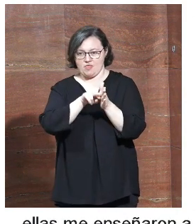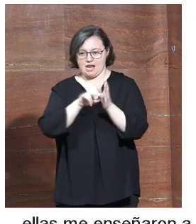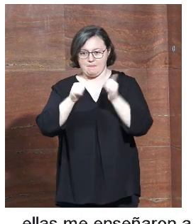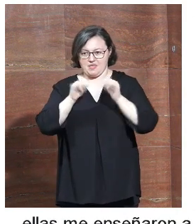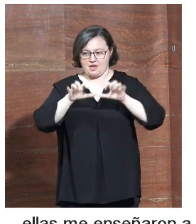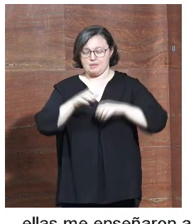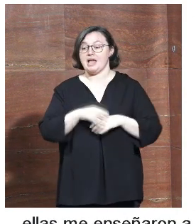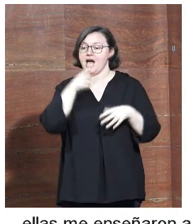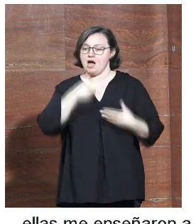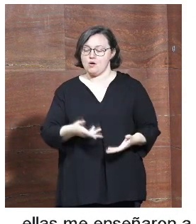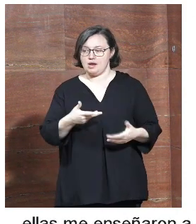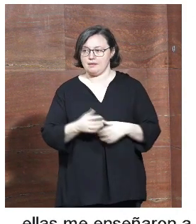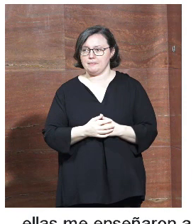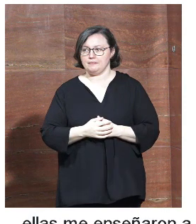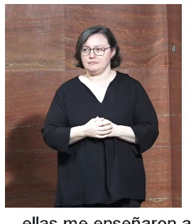Actualmente...